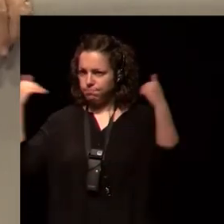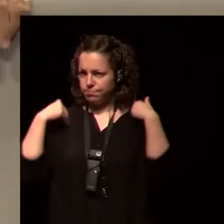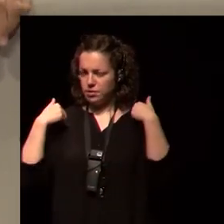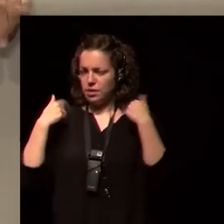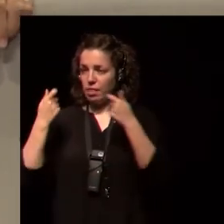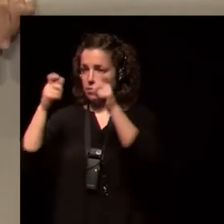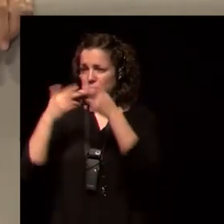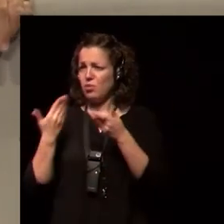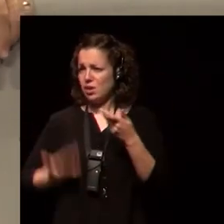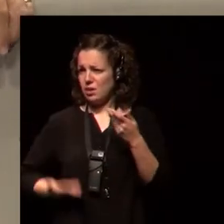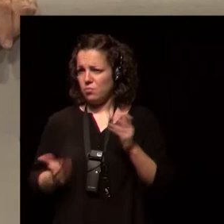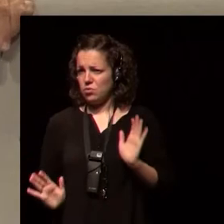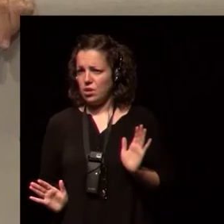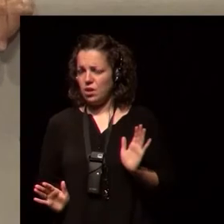que